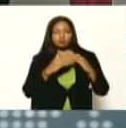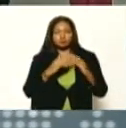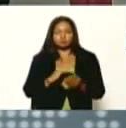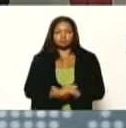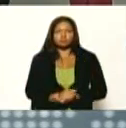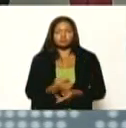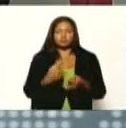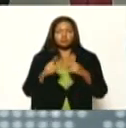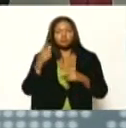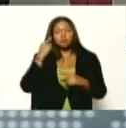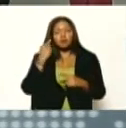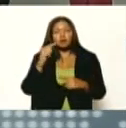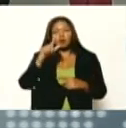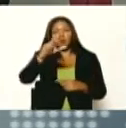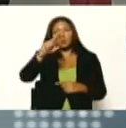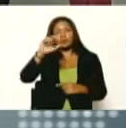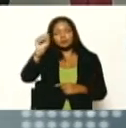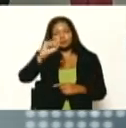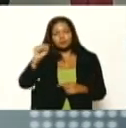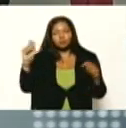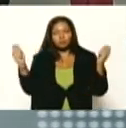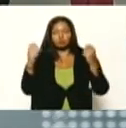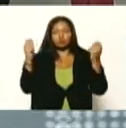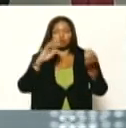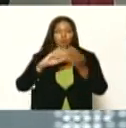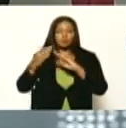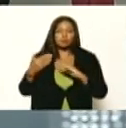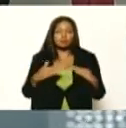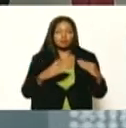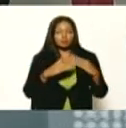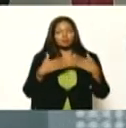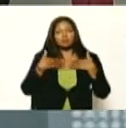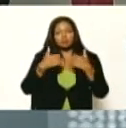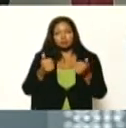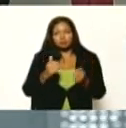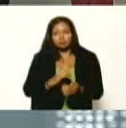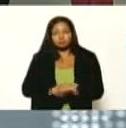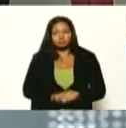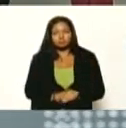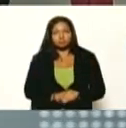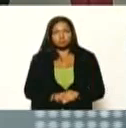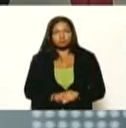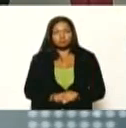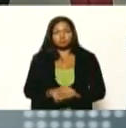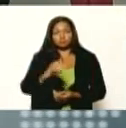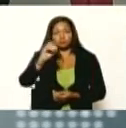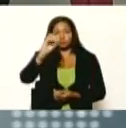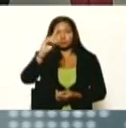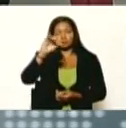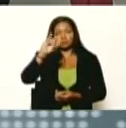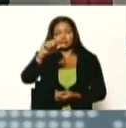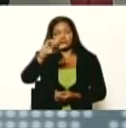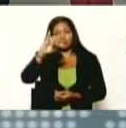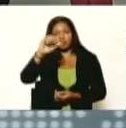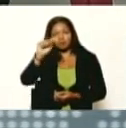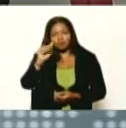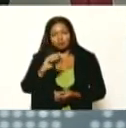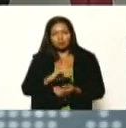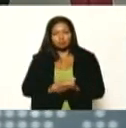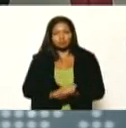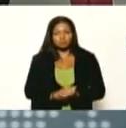y Luisa Fernández, promotora comunitaria de la salud. ¿Ah? Odilia, Norma y